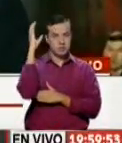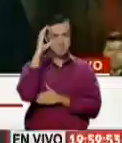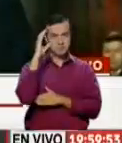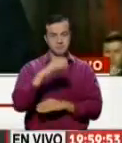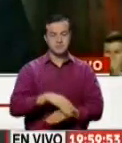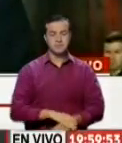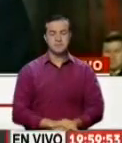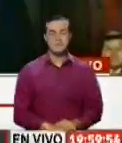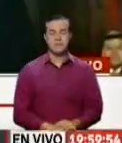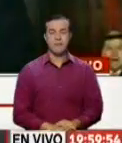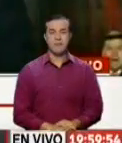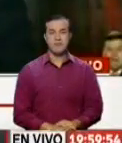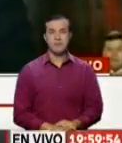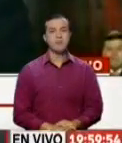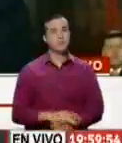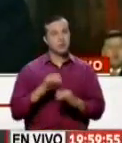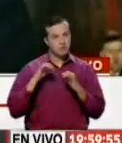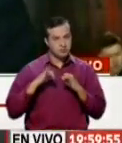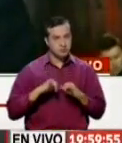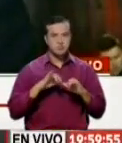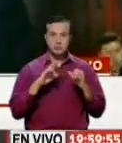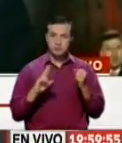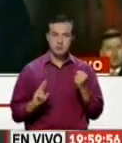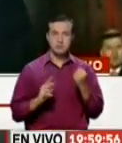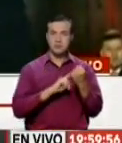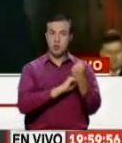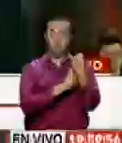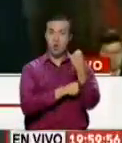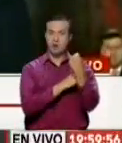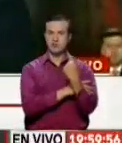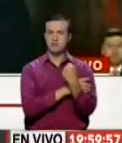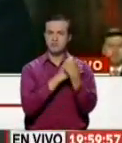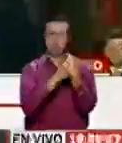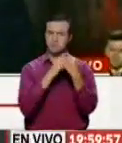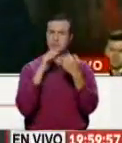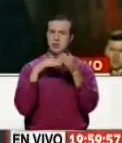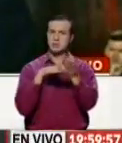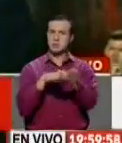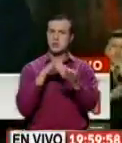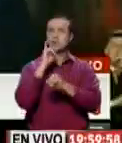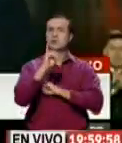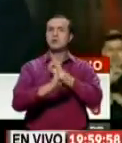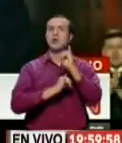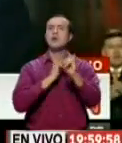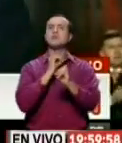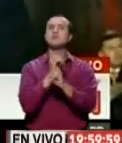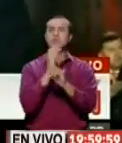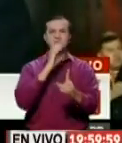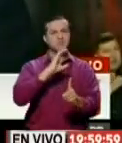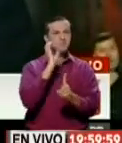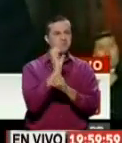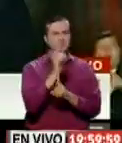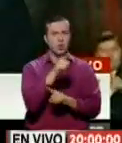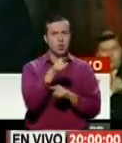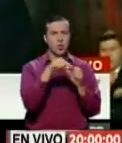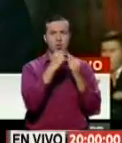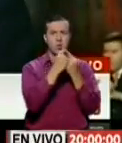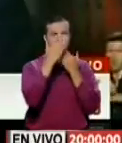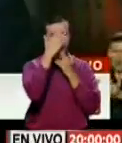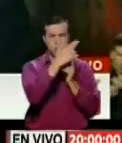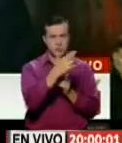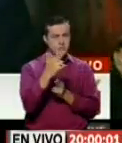colombianas. Seguiremos fortaleciendo el respaldo internacional para condenar y perseguir a este grupo